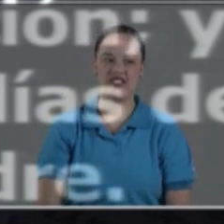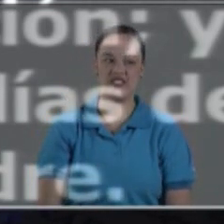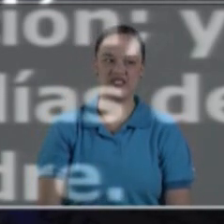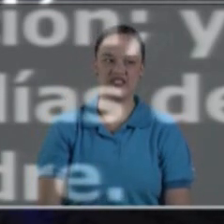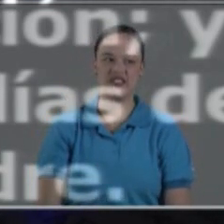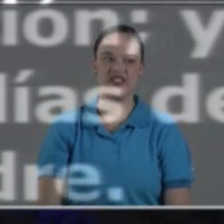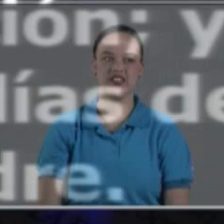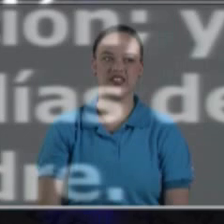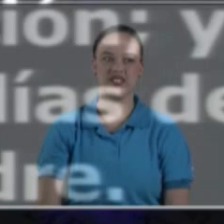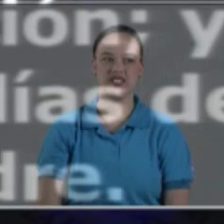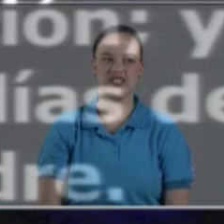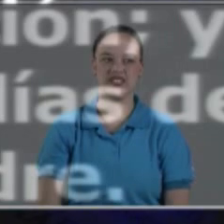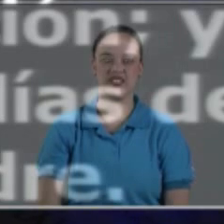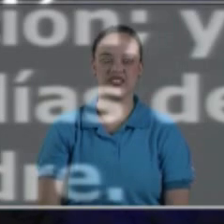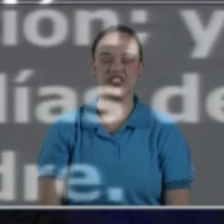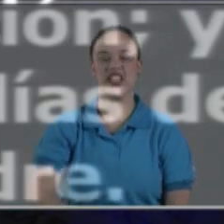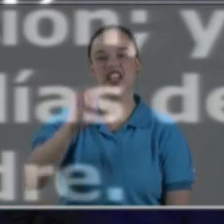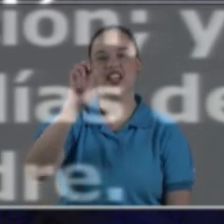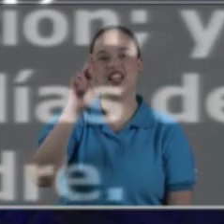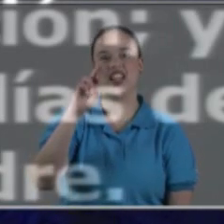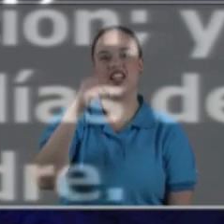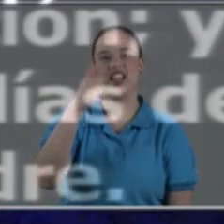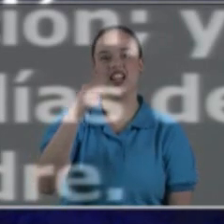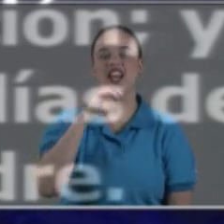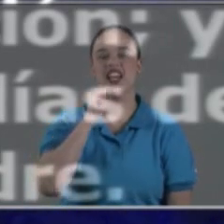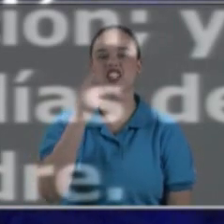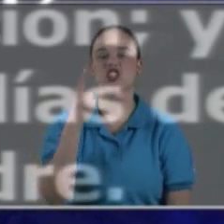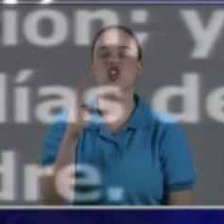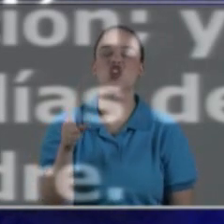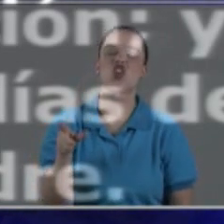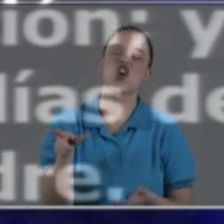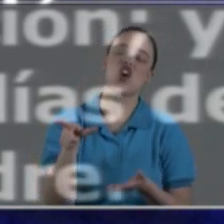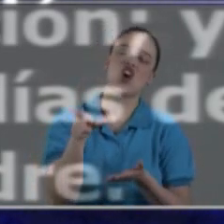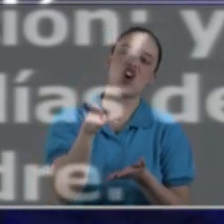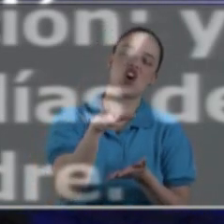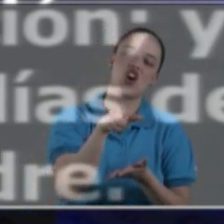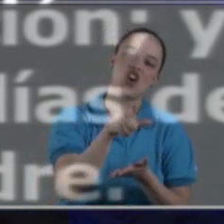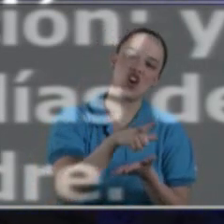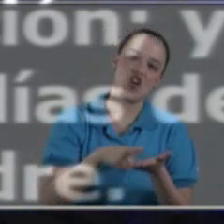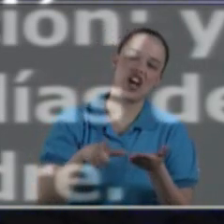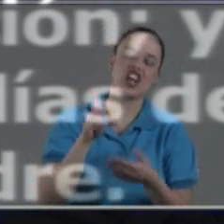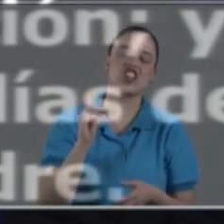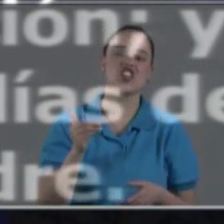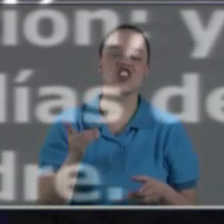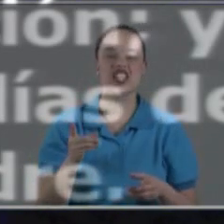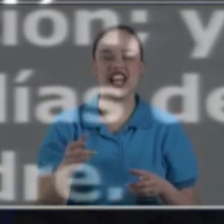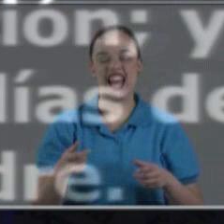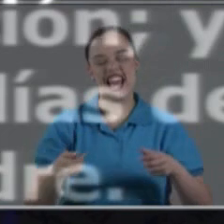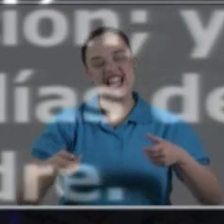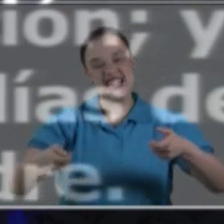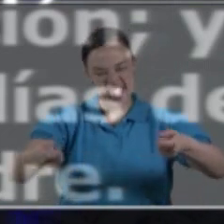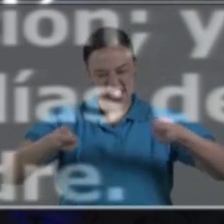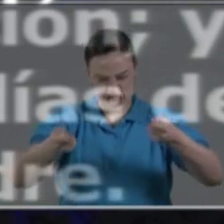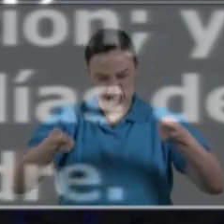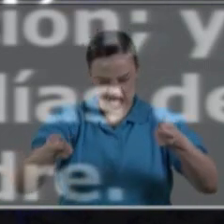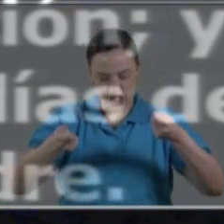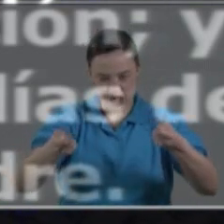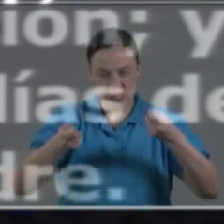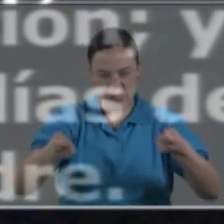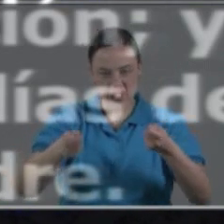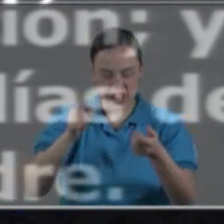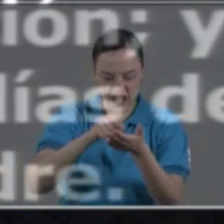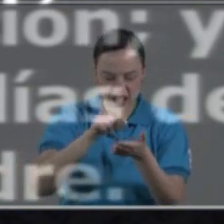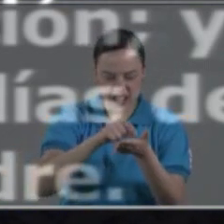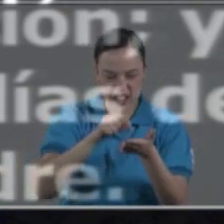una era es un lugar en donde se estría el trigo se limpia el grano y se